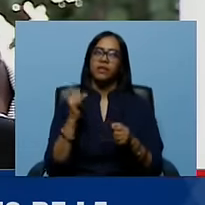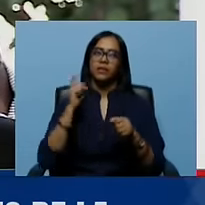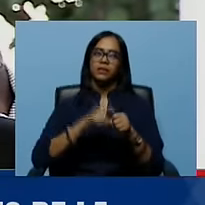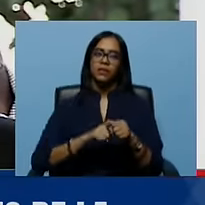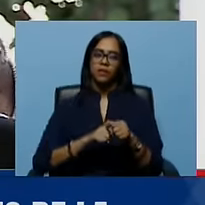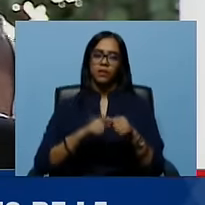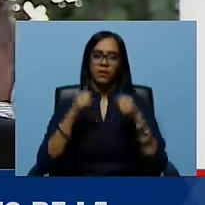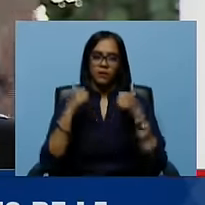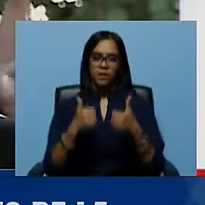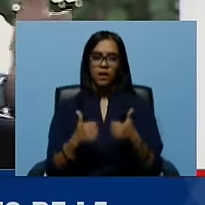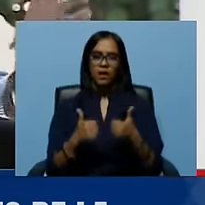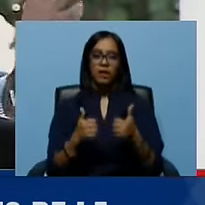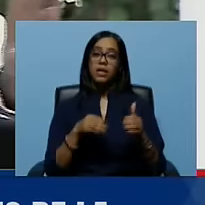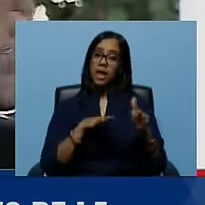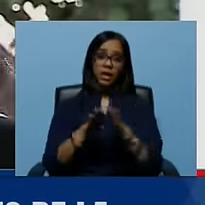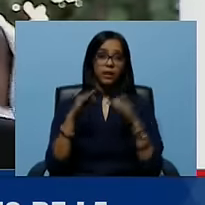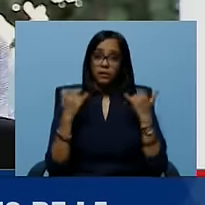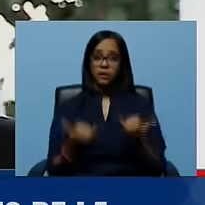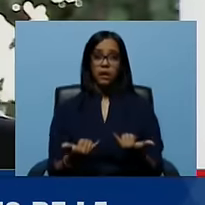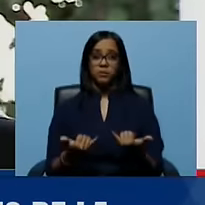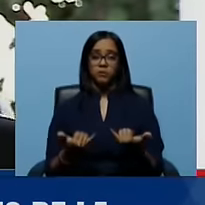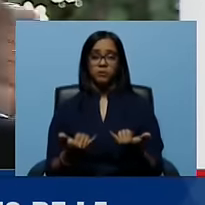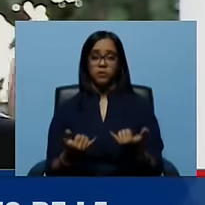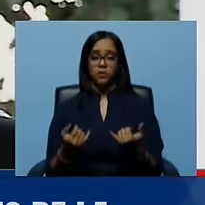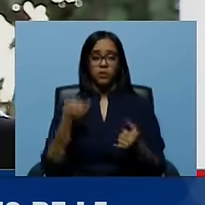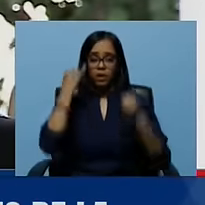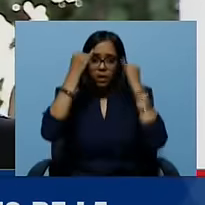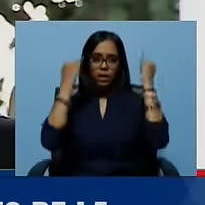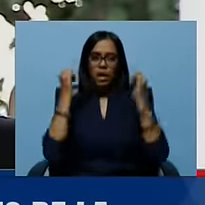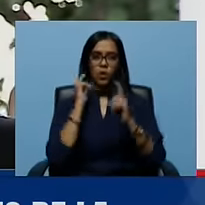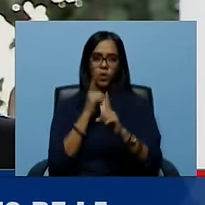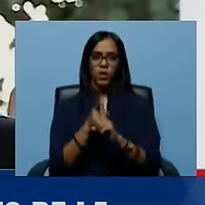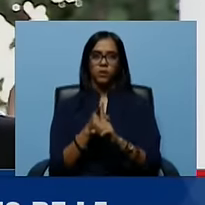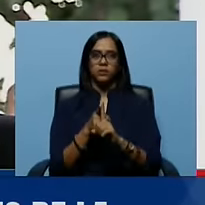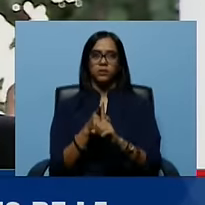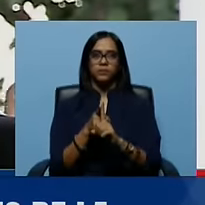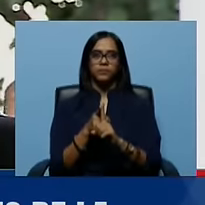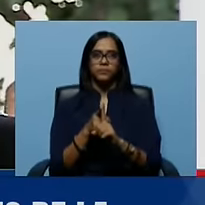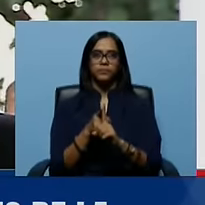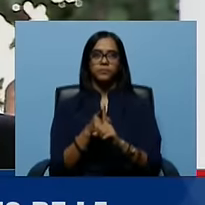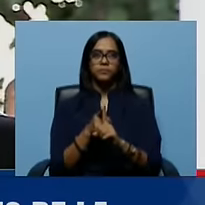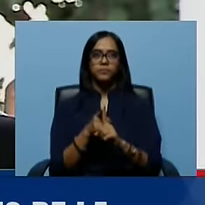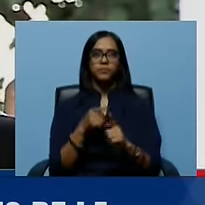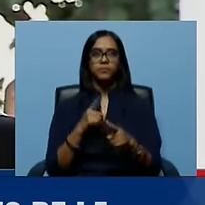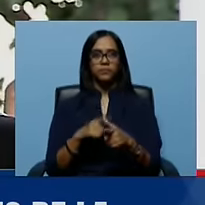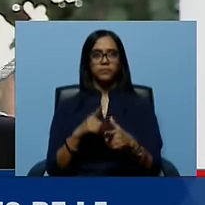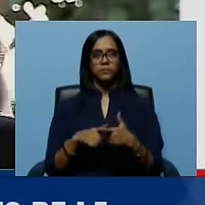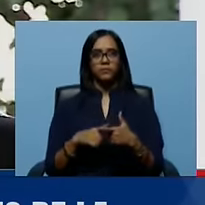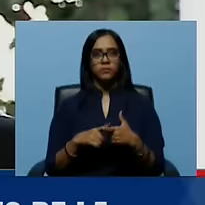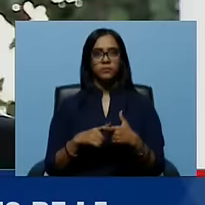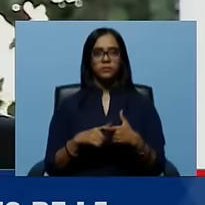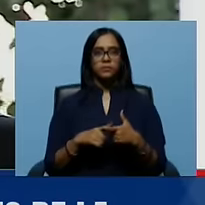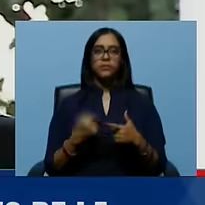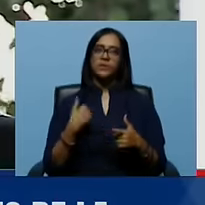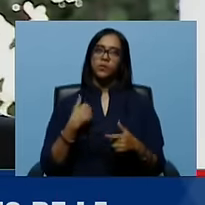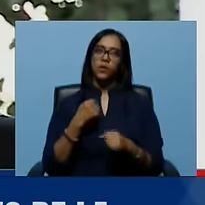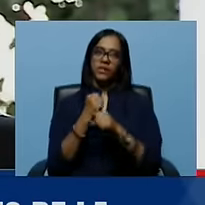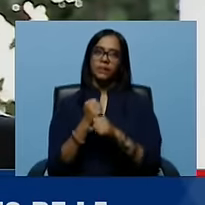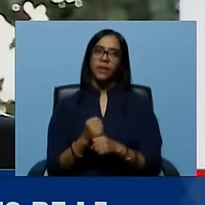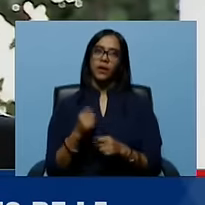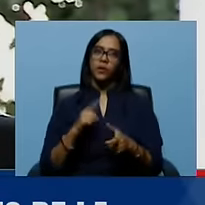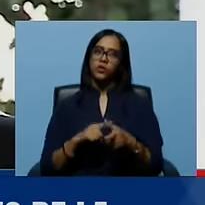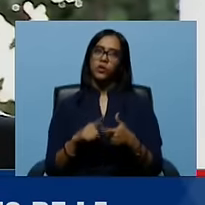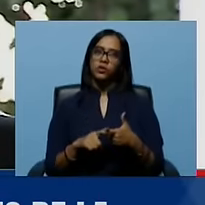esto y arranque ya con iniciativas concretas. Y en ese sentido, yo aspiro entonces,